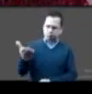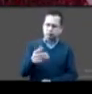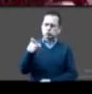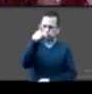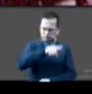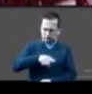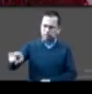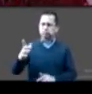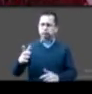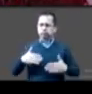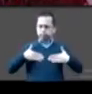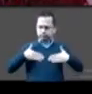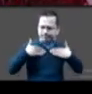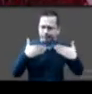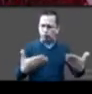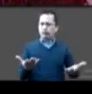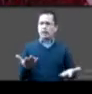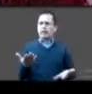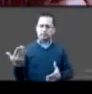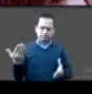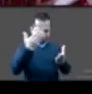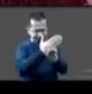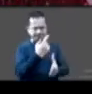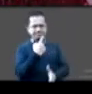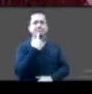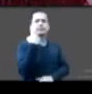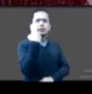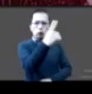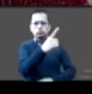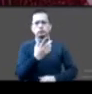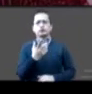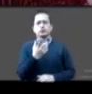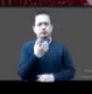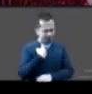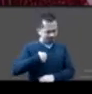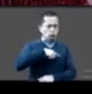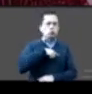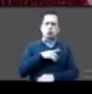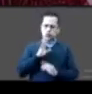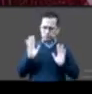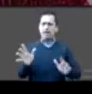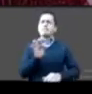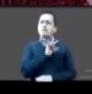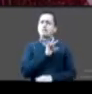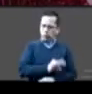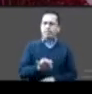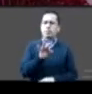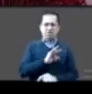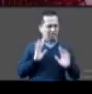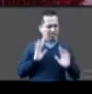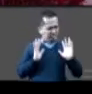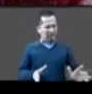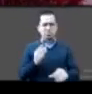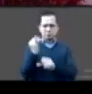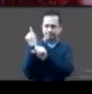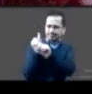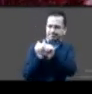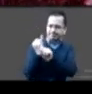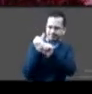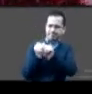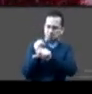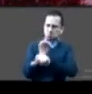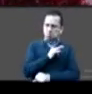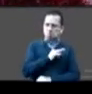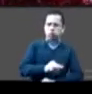confianza, denuncien que tenemos los elementos ya para la investigación y